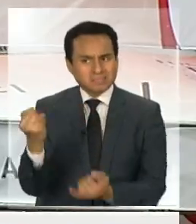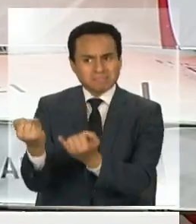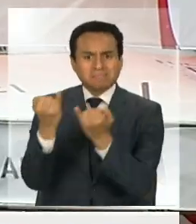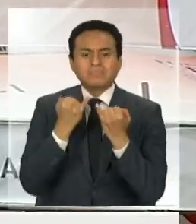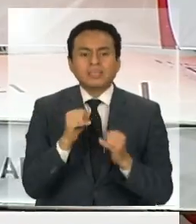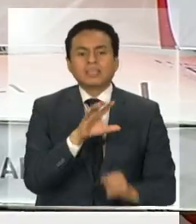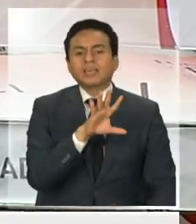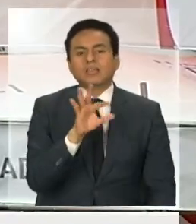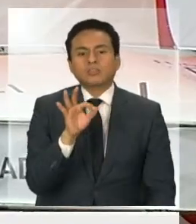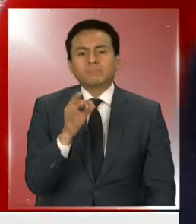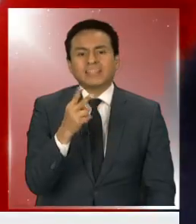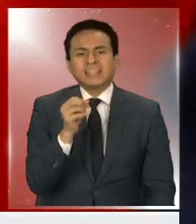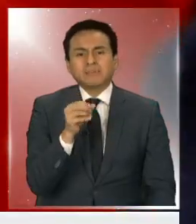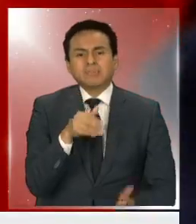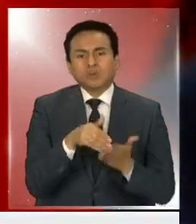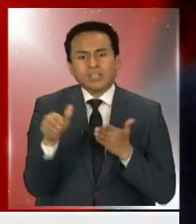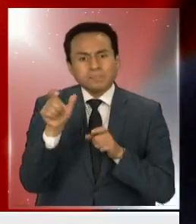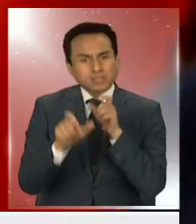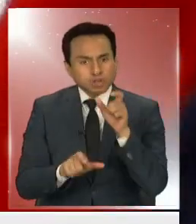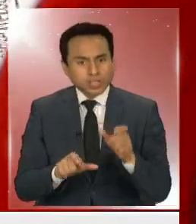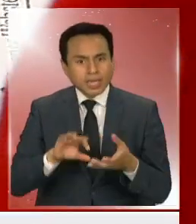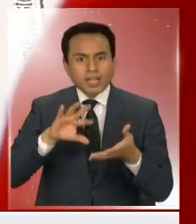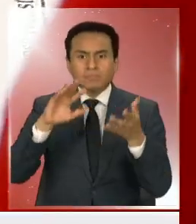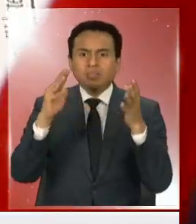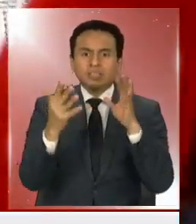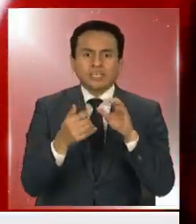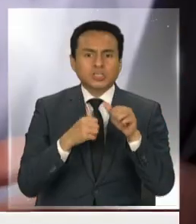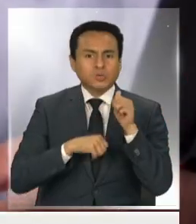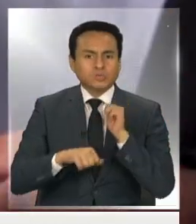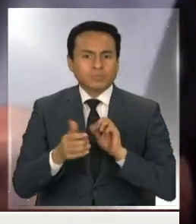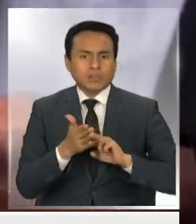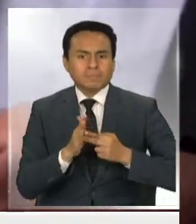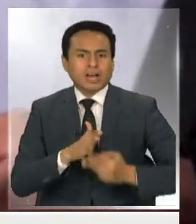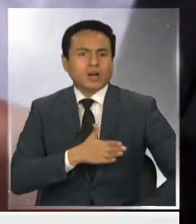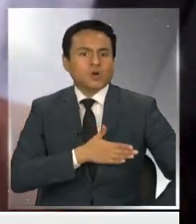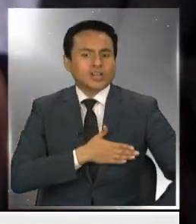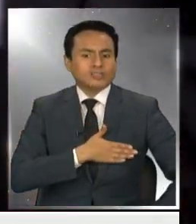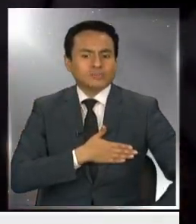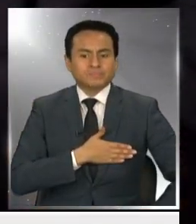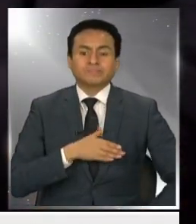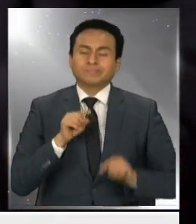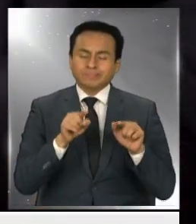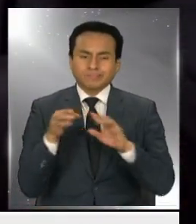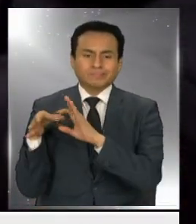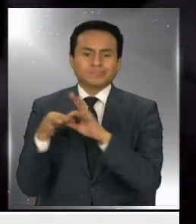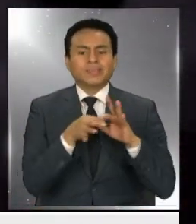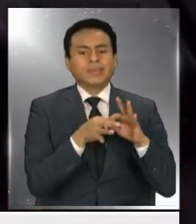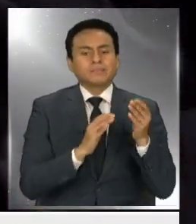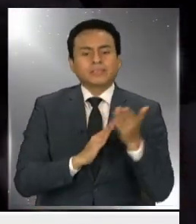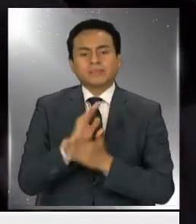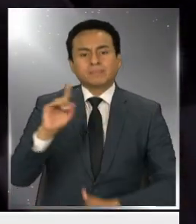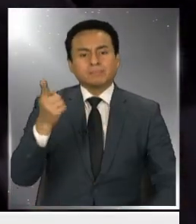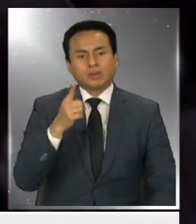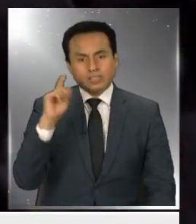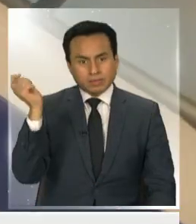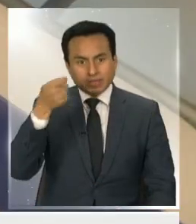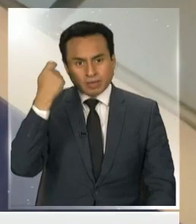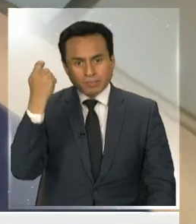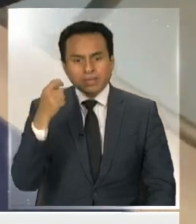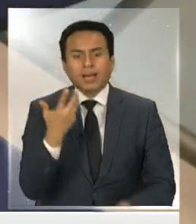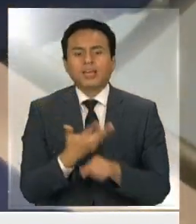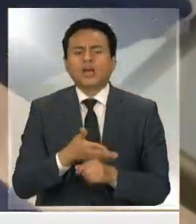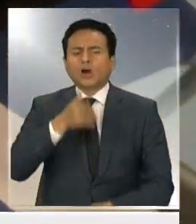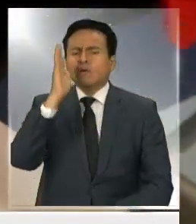de 520 millones de personas en el planeta sufren de un problema al corazón. Por esta razón es que a partir del 1 de septiembre